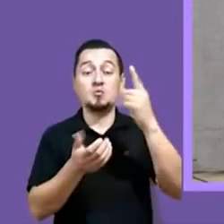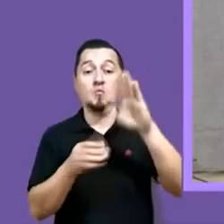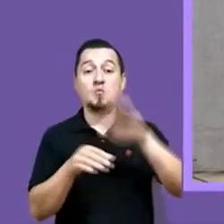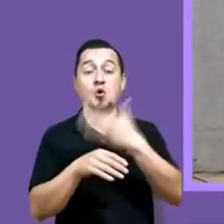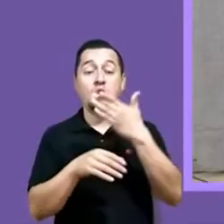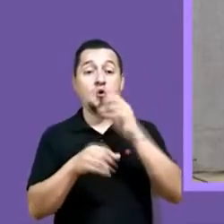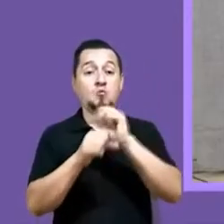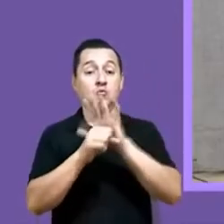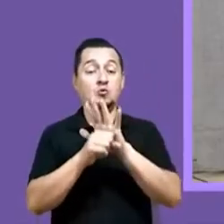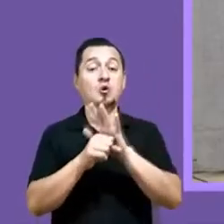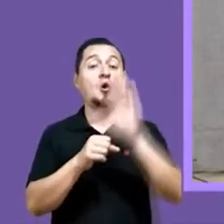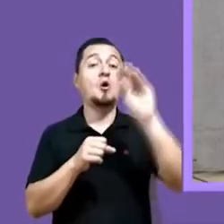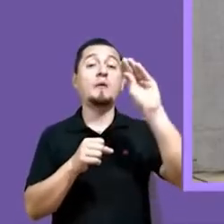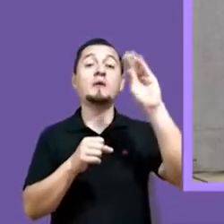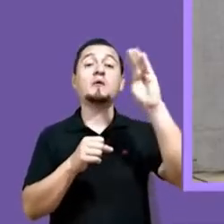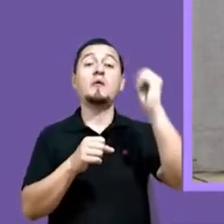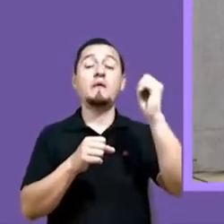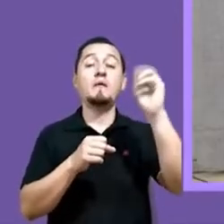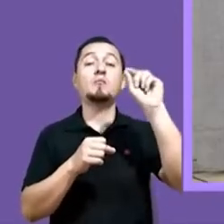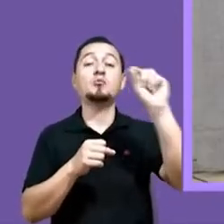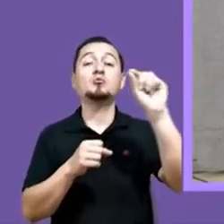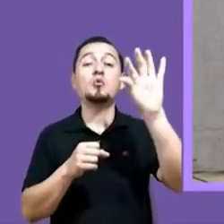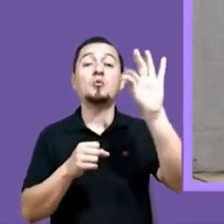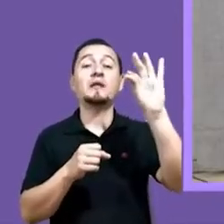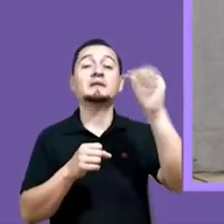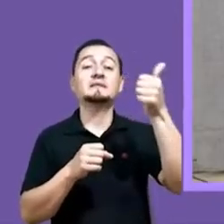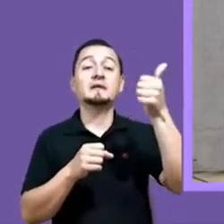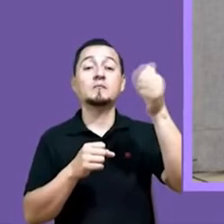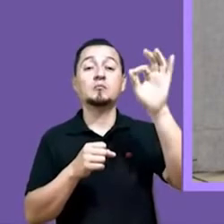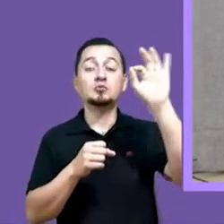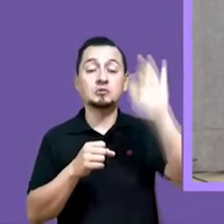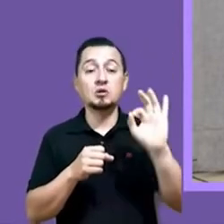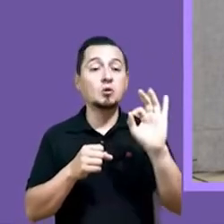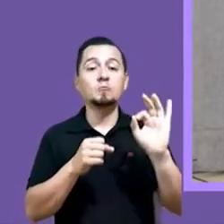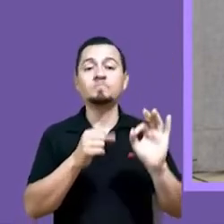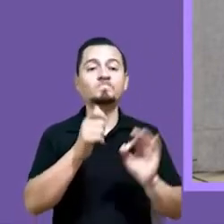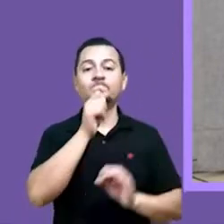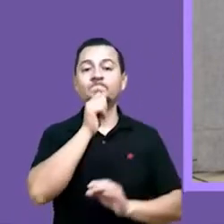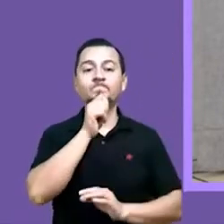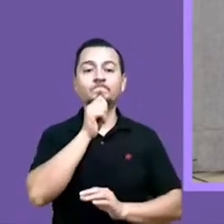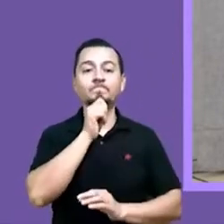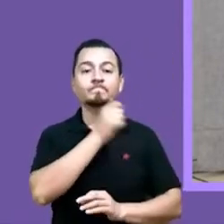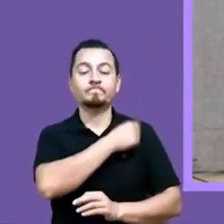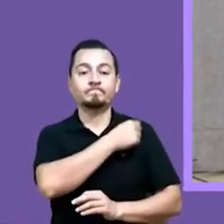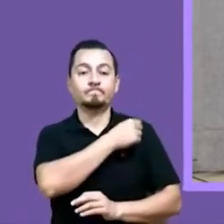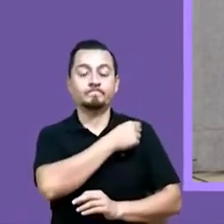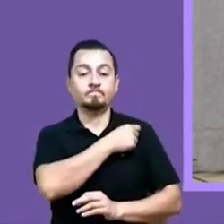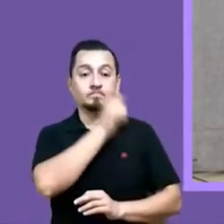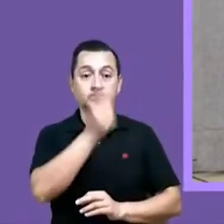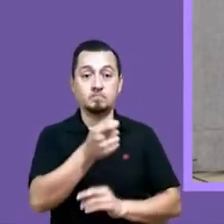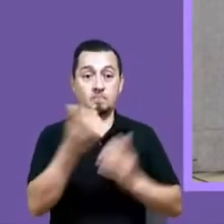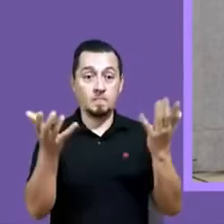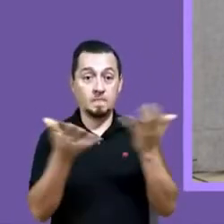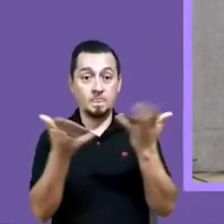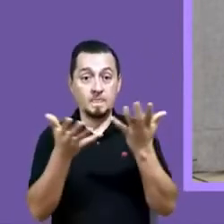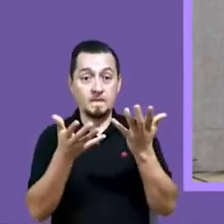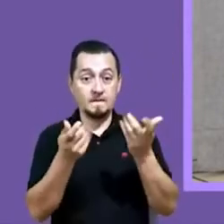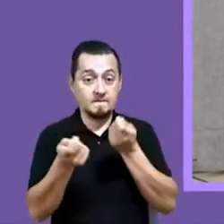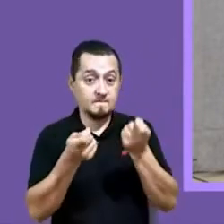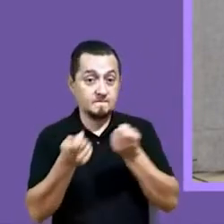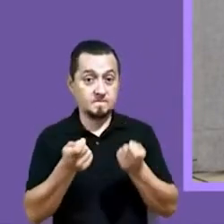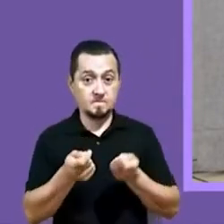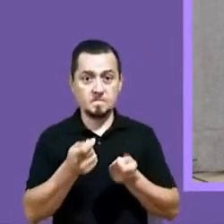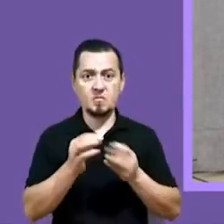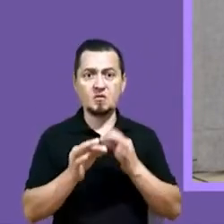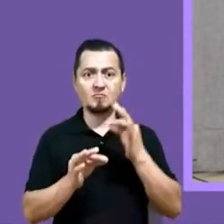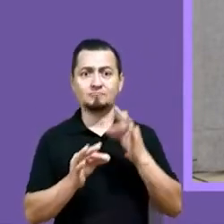46 por ciento no tenía vacunación completa o sea ese es el nivel de eficiencia que tiene la vacuna hoy en el hospital civil